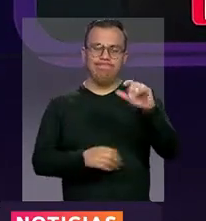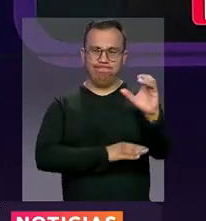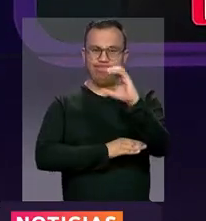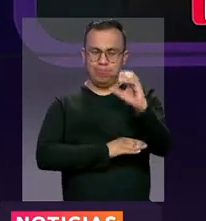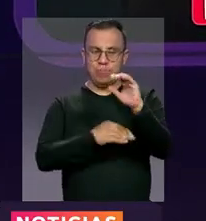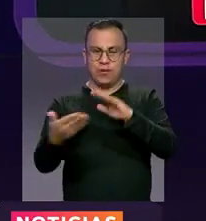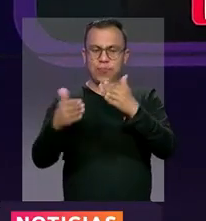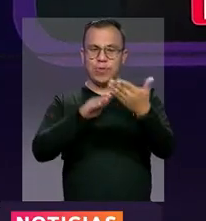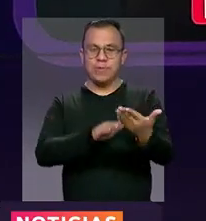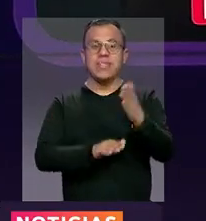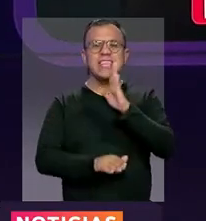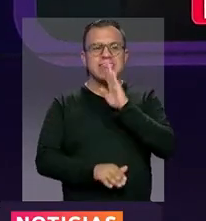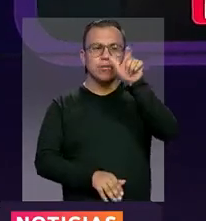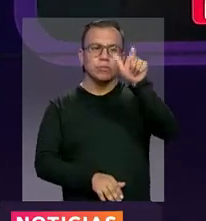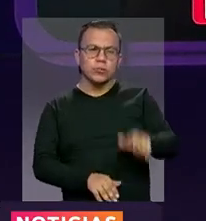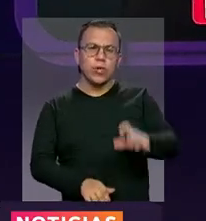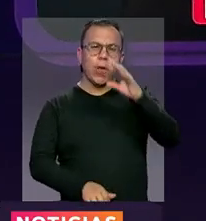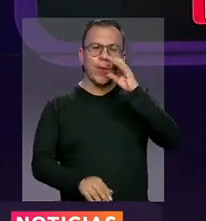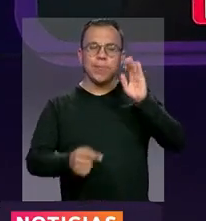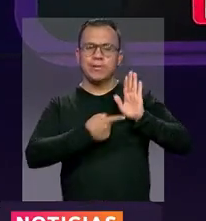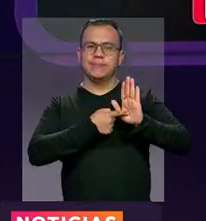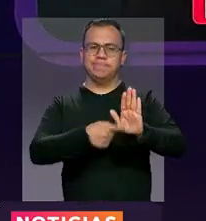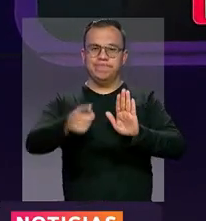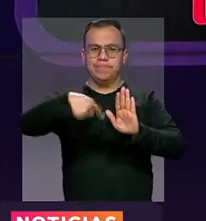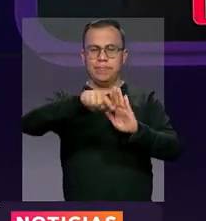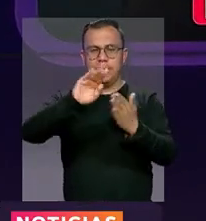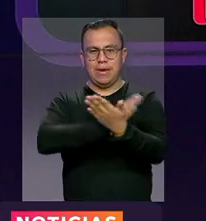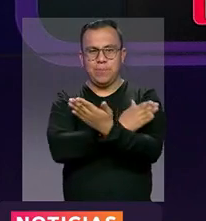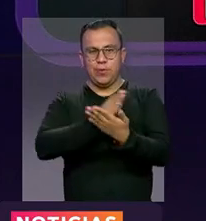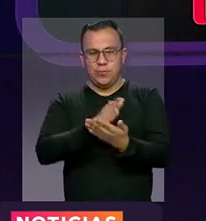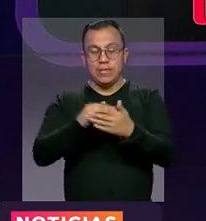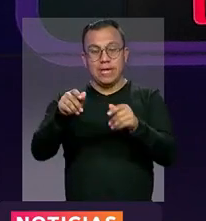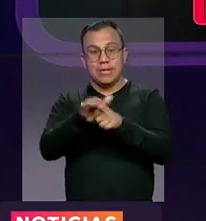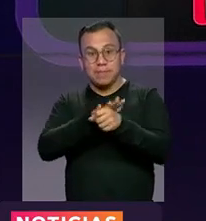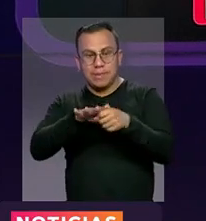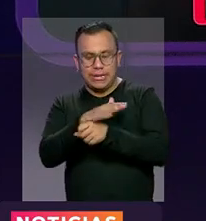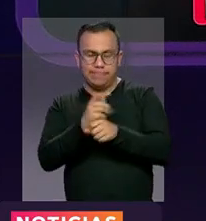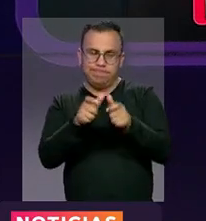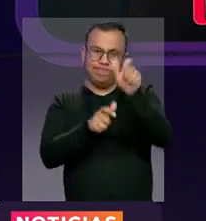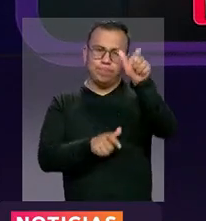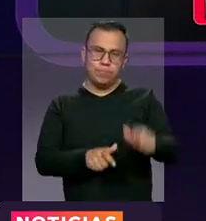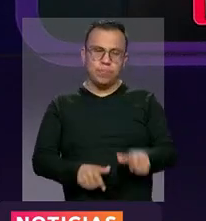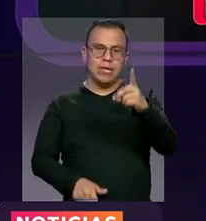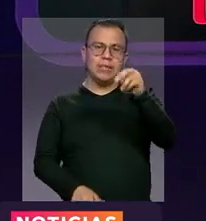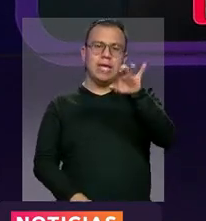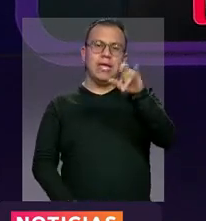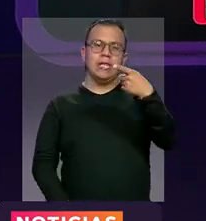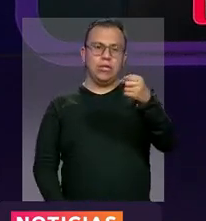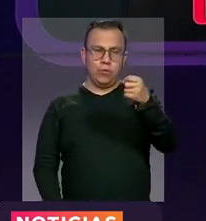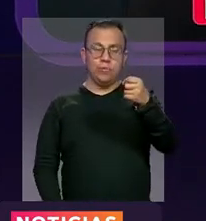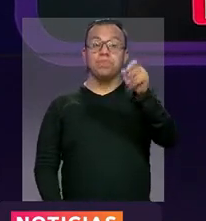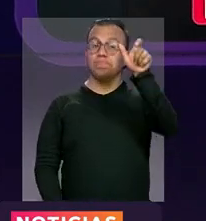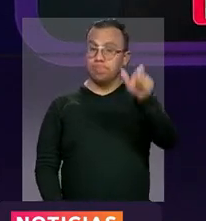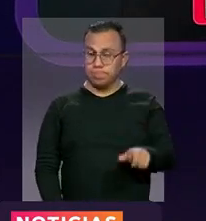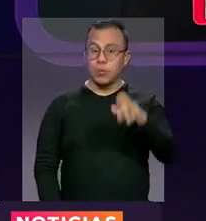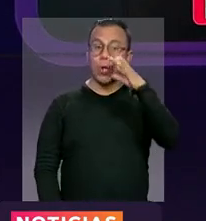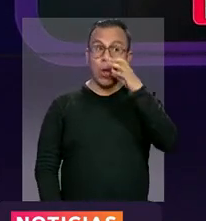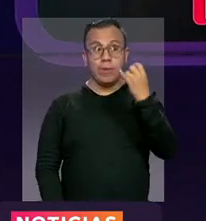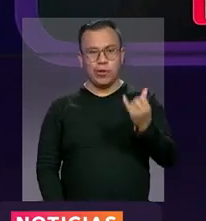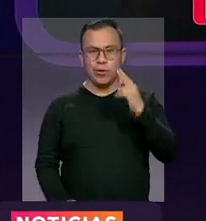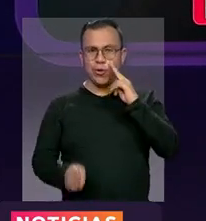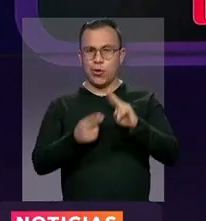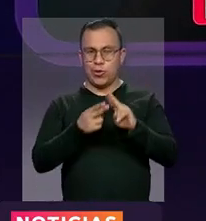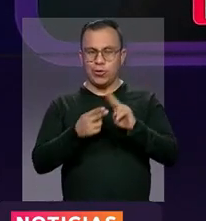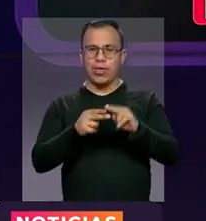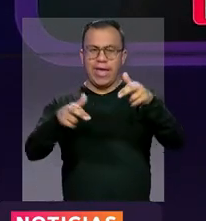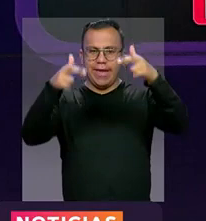por el fallecimiento de uno de los más grandes representantes de la música popular, el gran Darío de Jesús Gómez Zapata, mundialmente conocido como